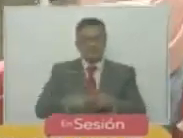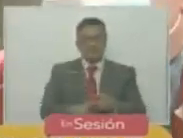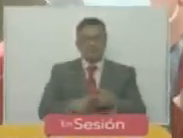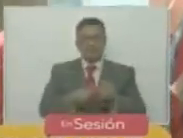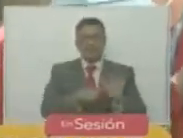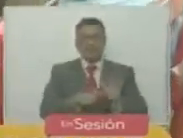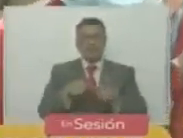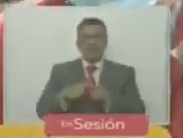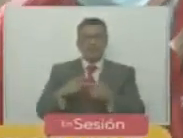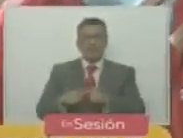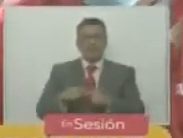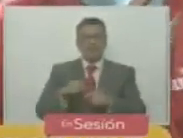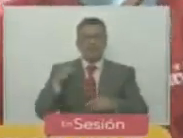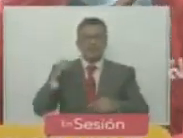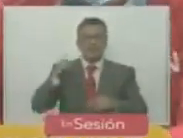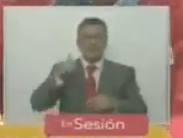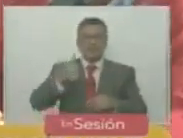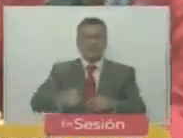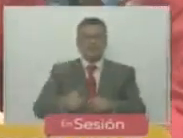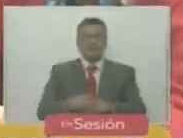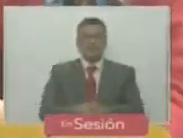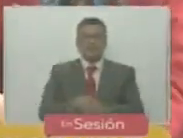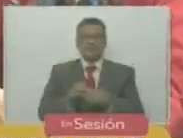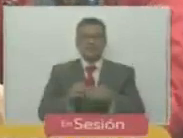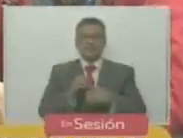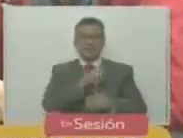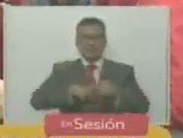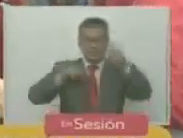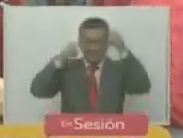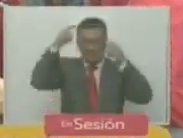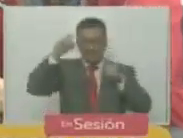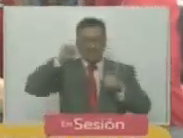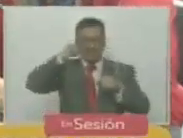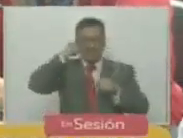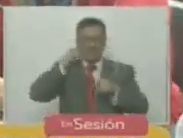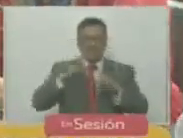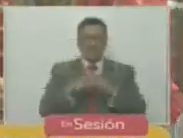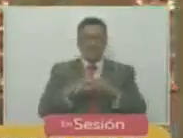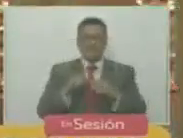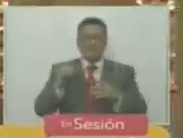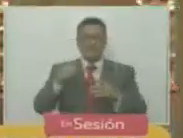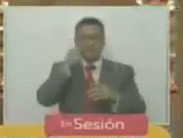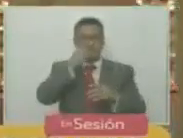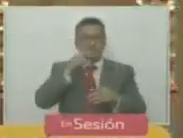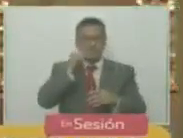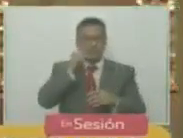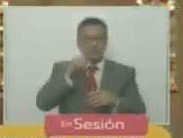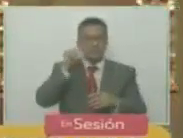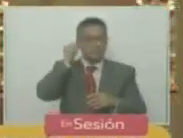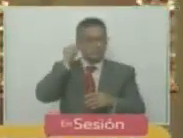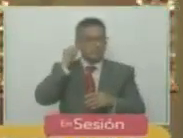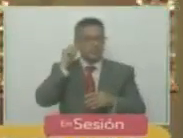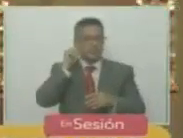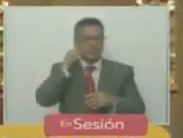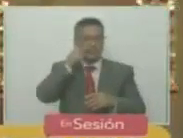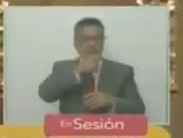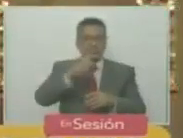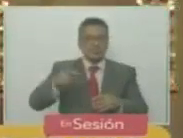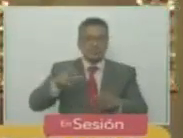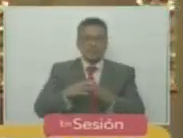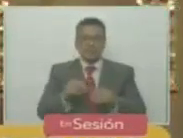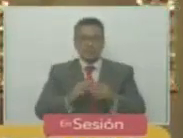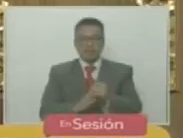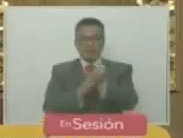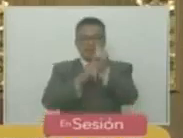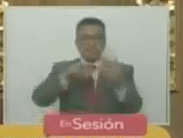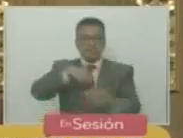comandante eterno Hugo Rafael Chávez Frías es recordado por la mayoría de las y los venezolanos como un líder bolivariano